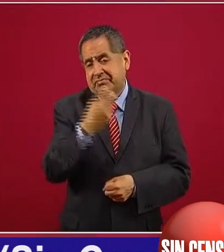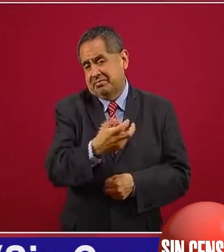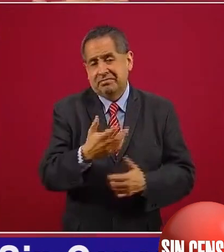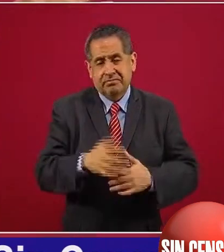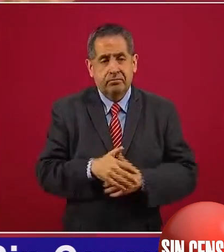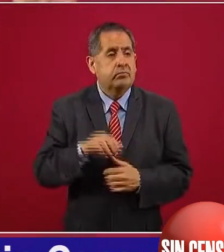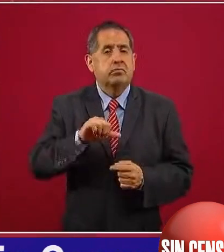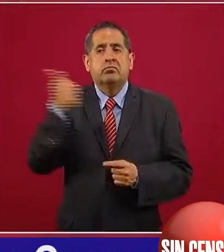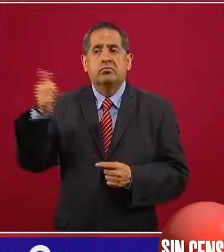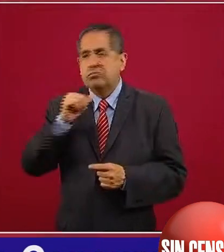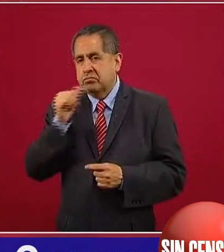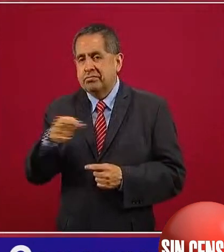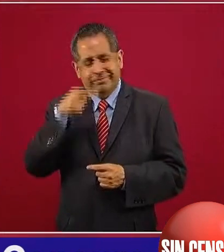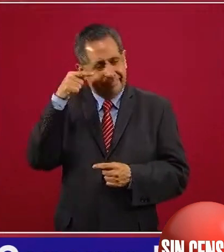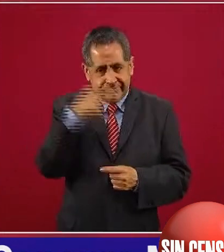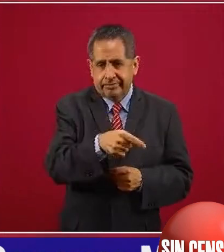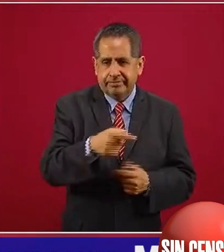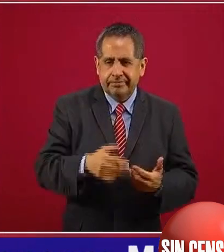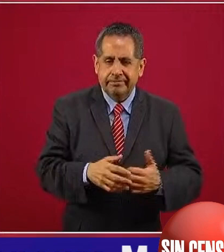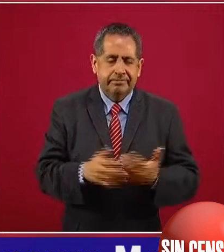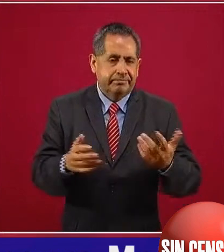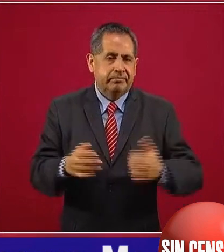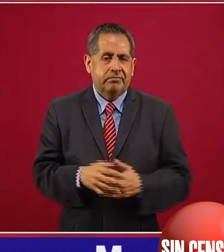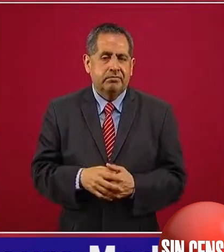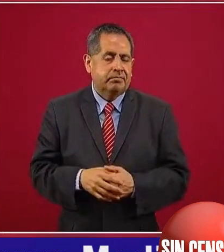No es una